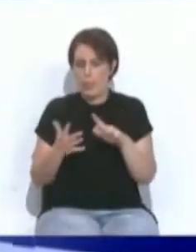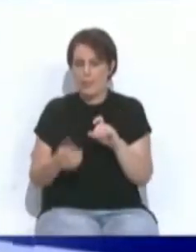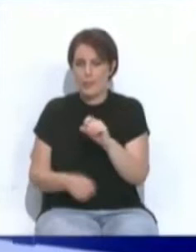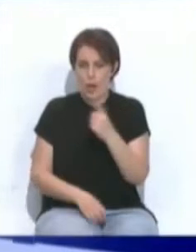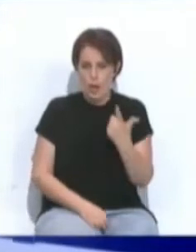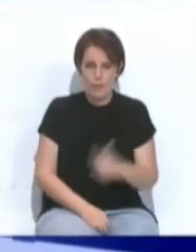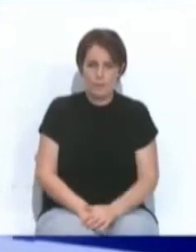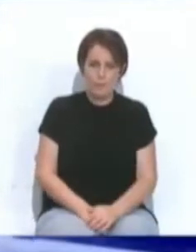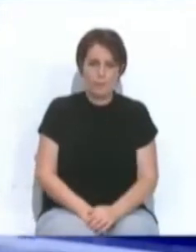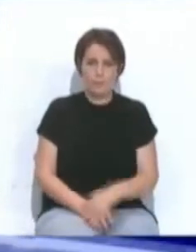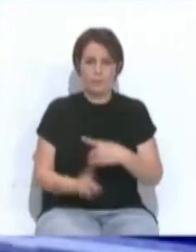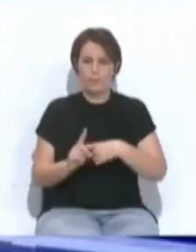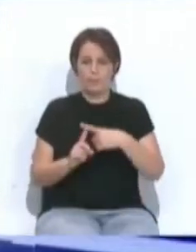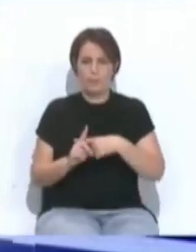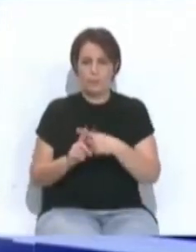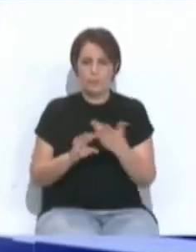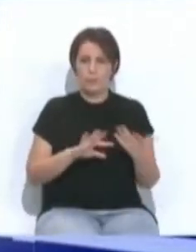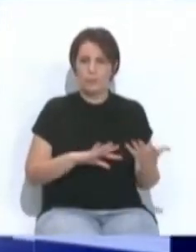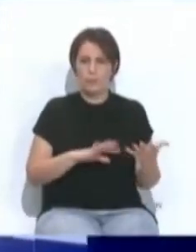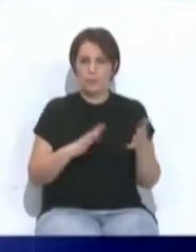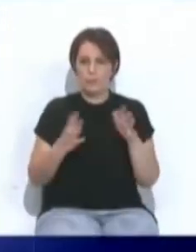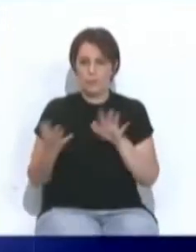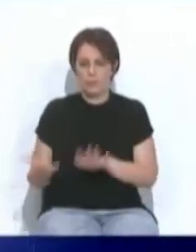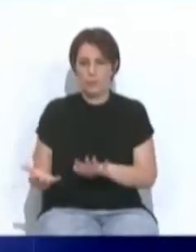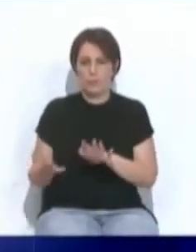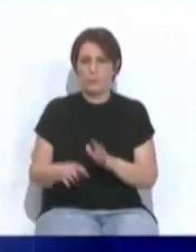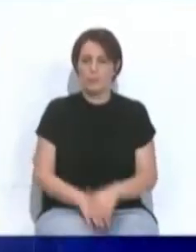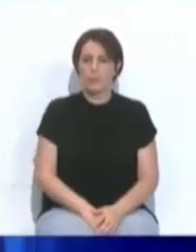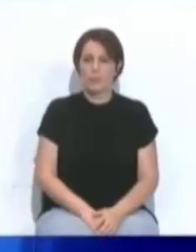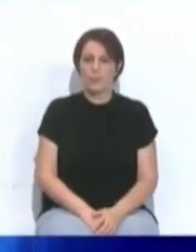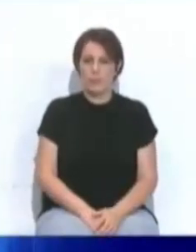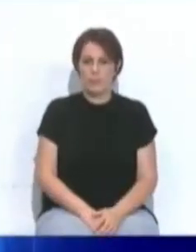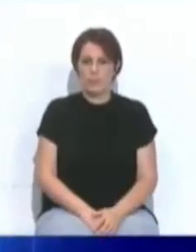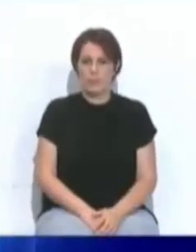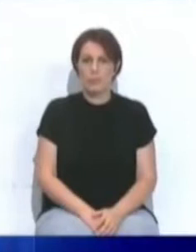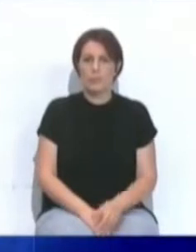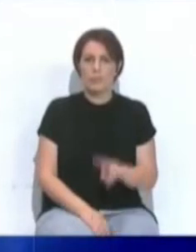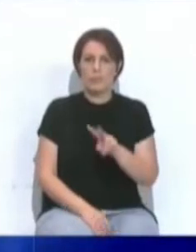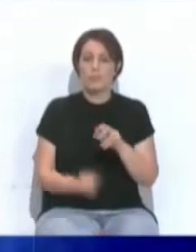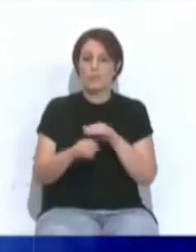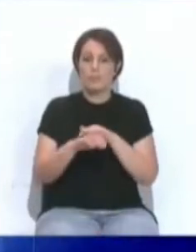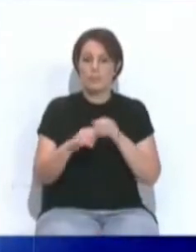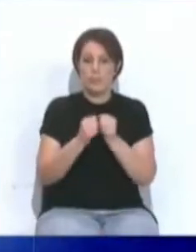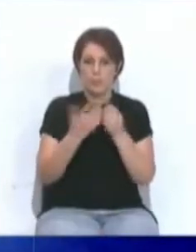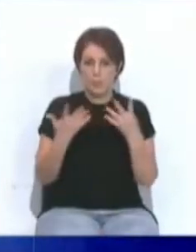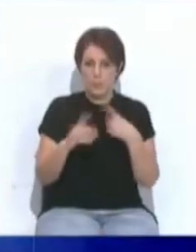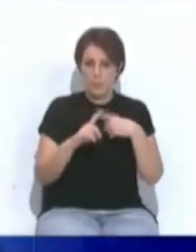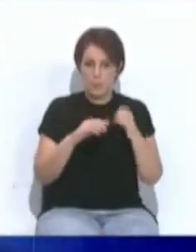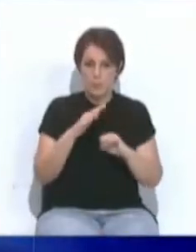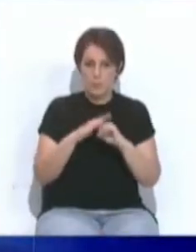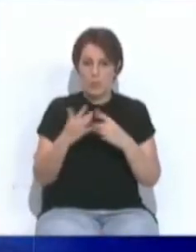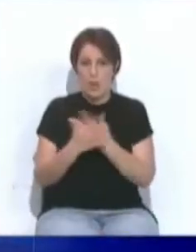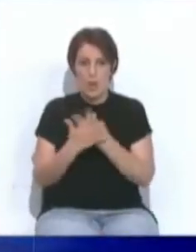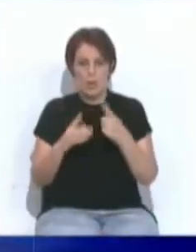a despejado. Los valores extremos en cuanto a las temperaturas variarán. Entre los 29 grados de máxima y los